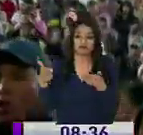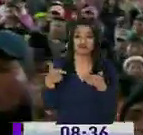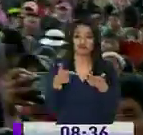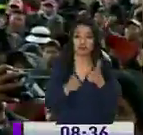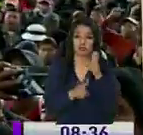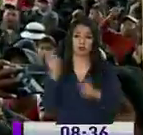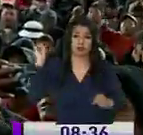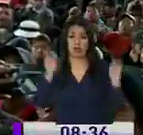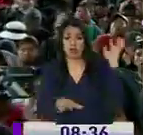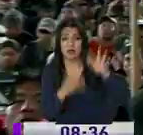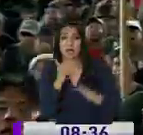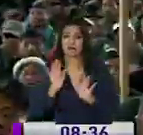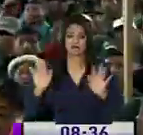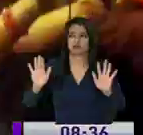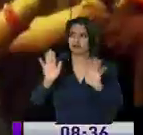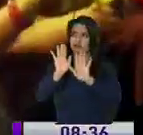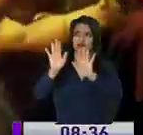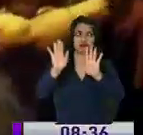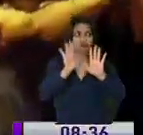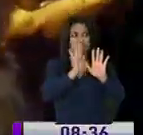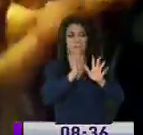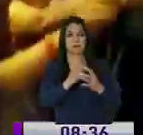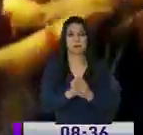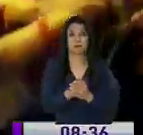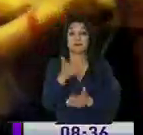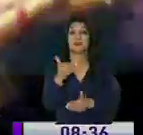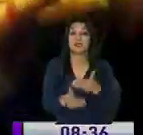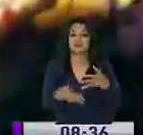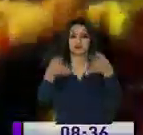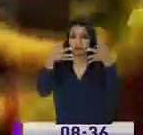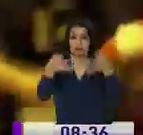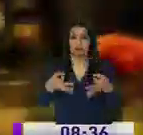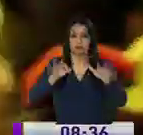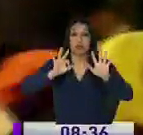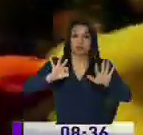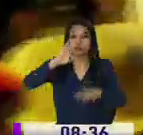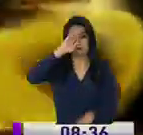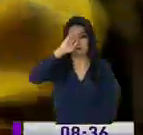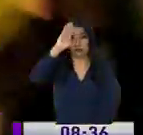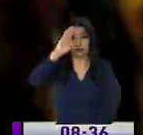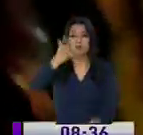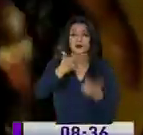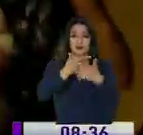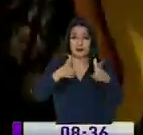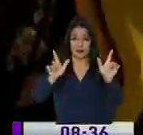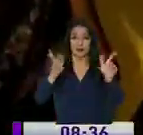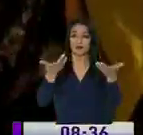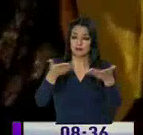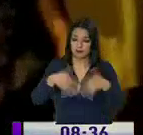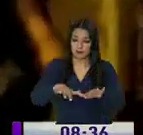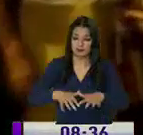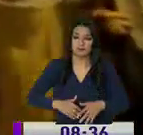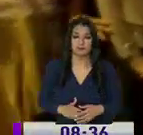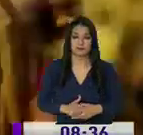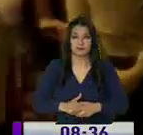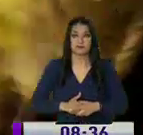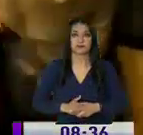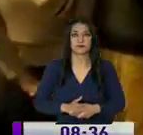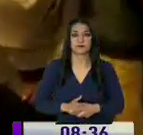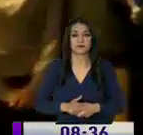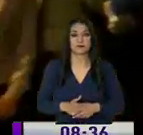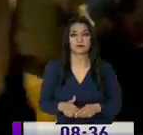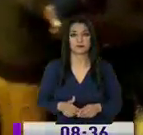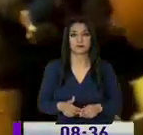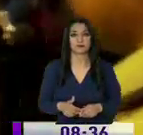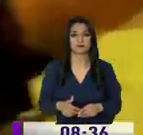que fuéramos agredidos. Más tarde se confirmó que los 8 policías también fueron liberados. Con cámaras de Henry Peña Aranda